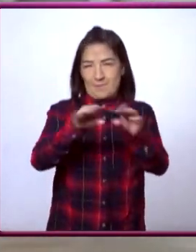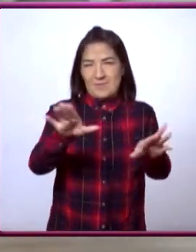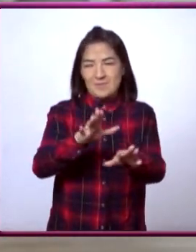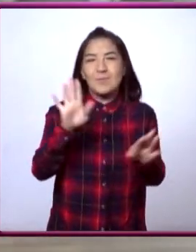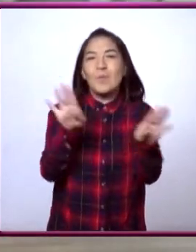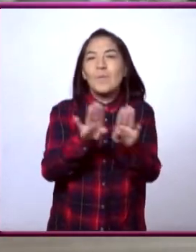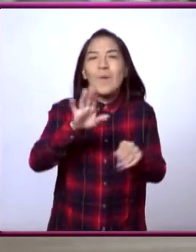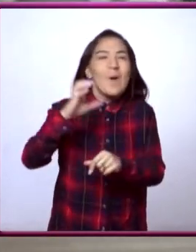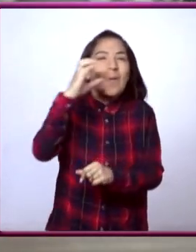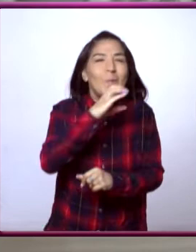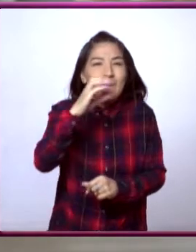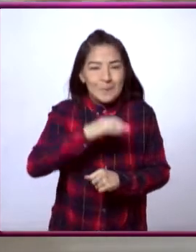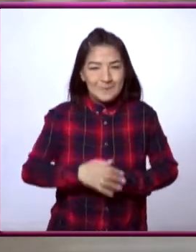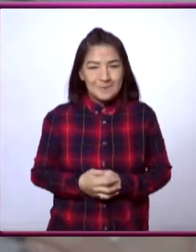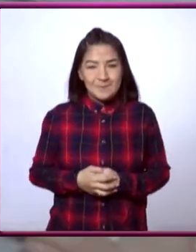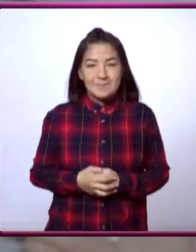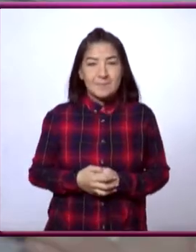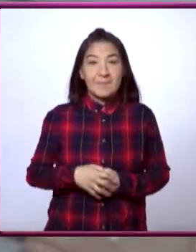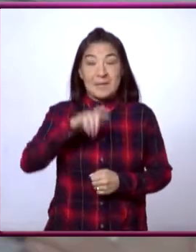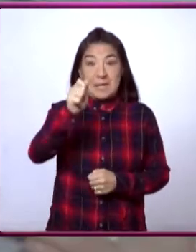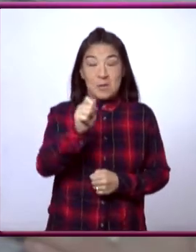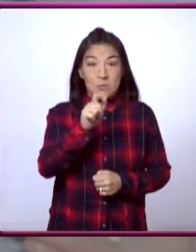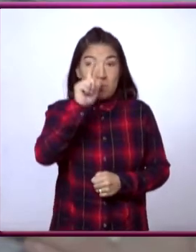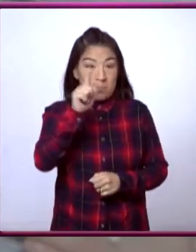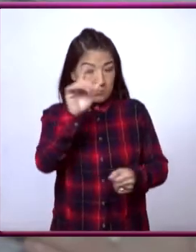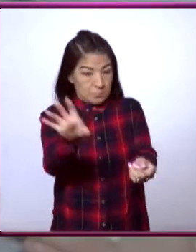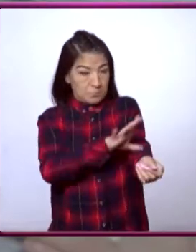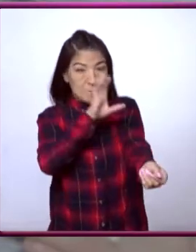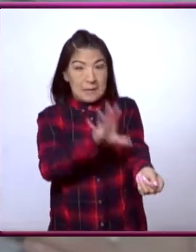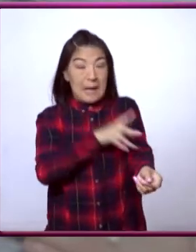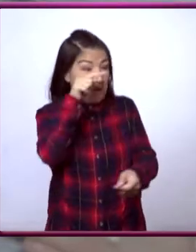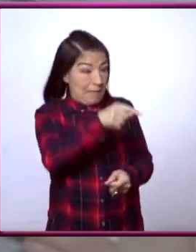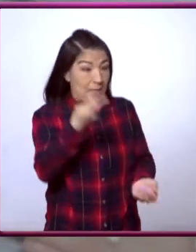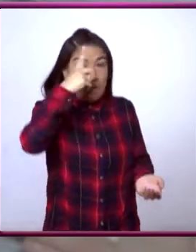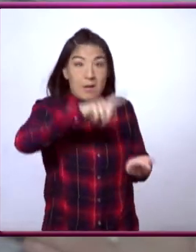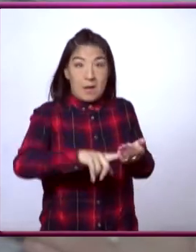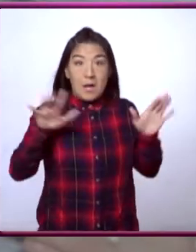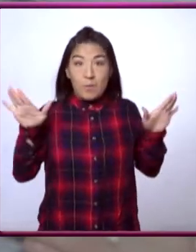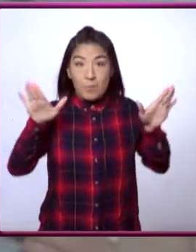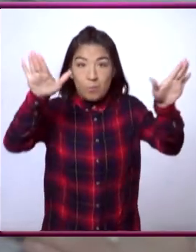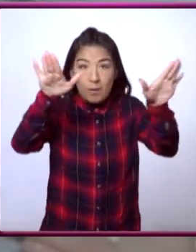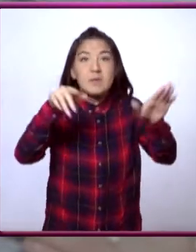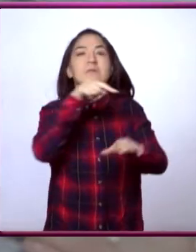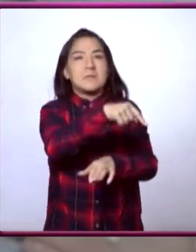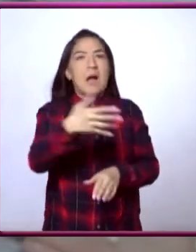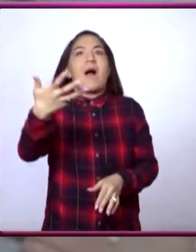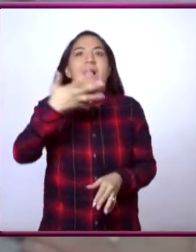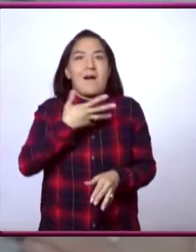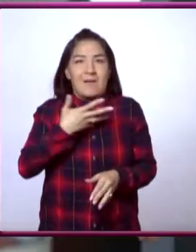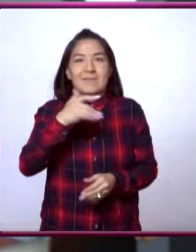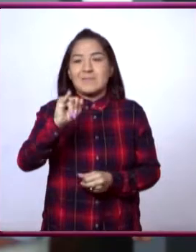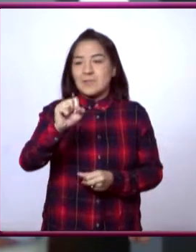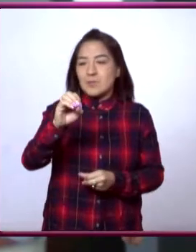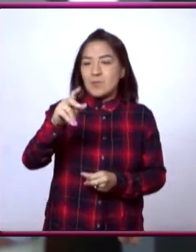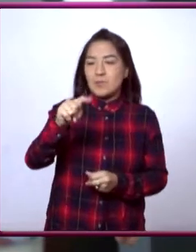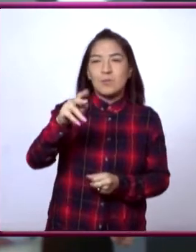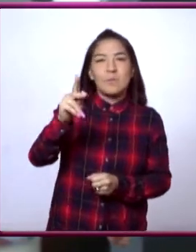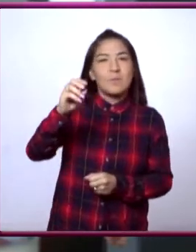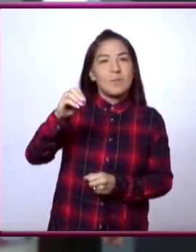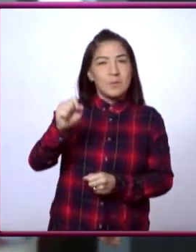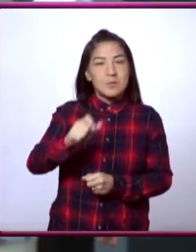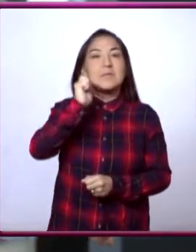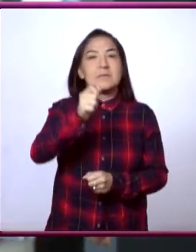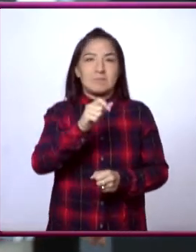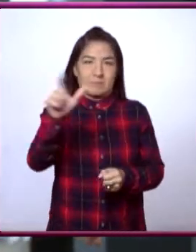evitar el contrabando de fuentes radiactivas, en los aeropuertos hay detectores de isótopos radioactivos. Bueno,